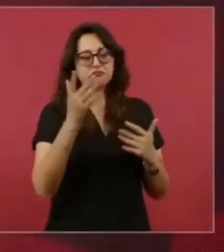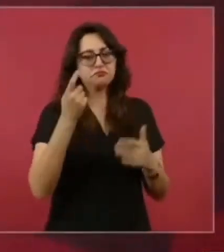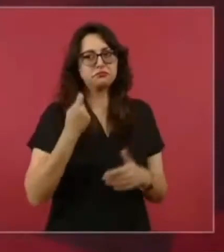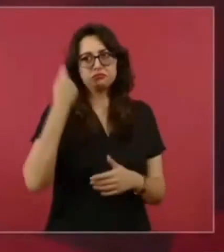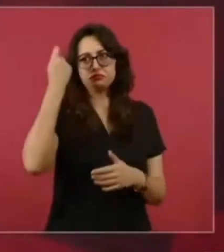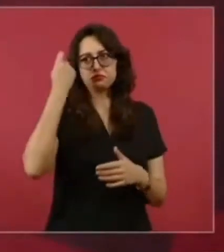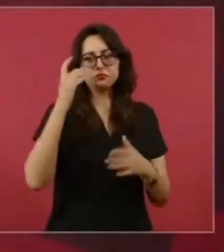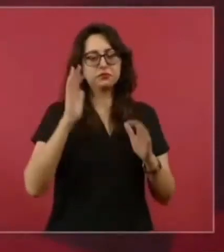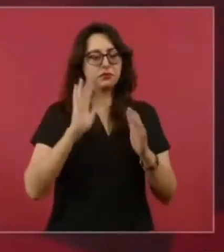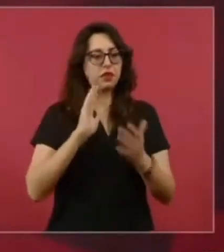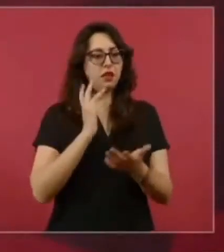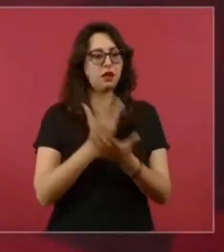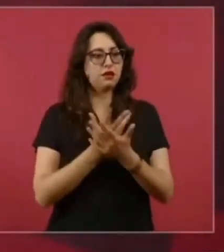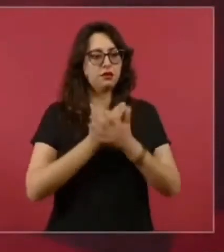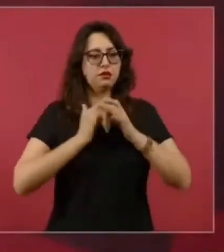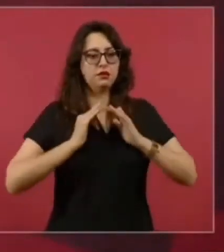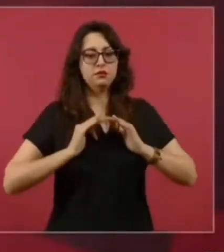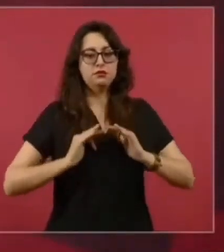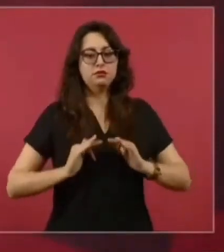recibir algo